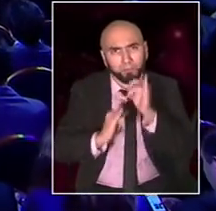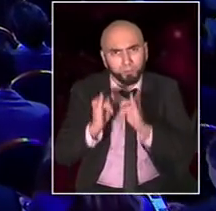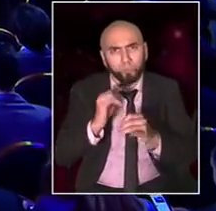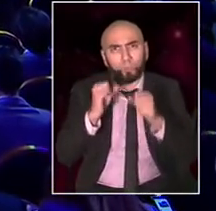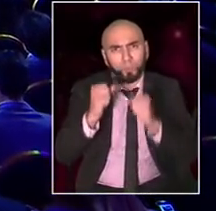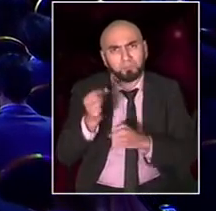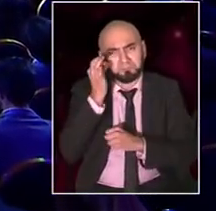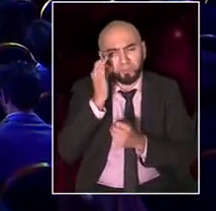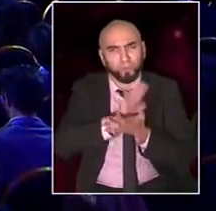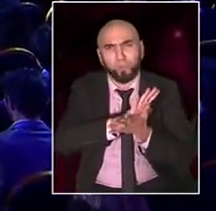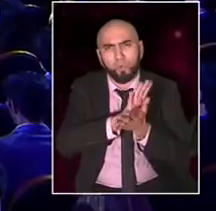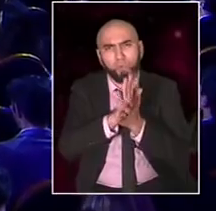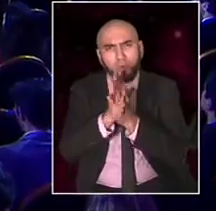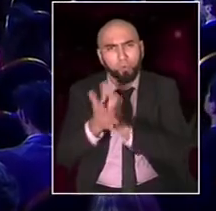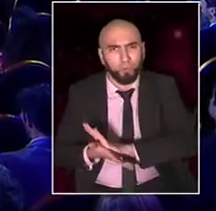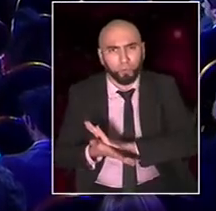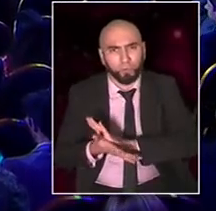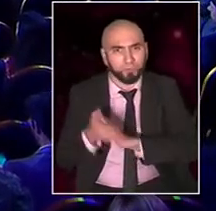las charlas, que es